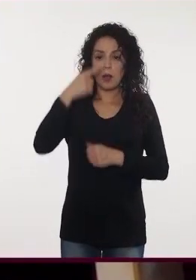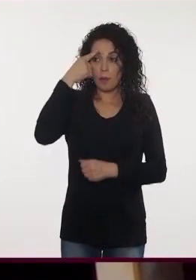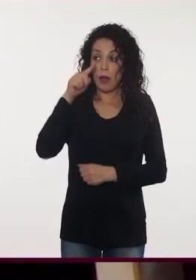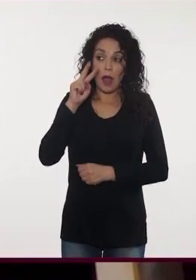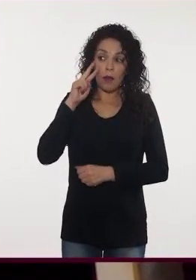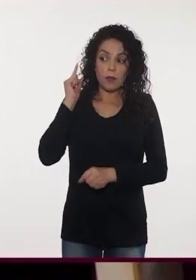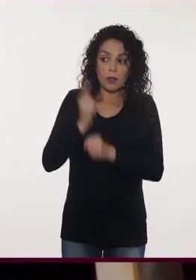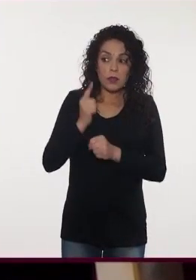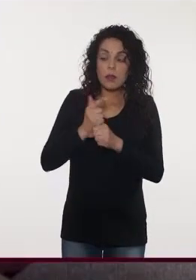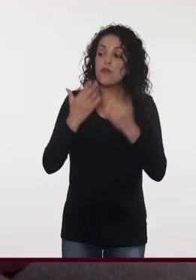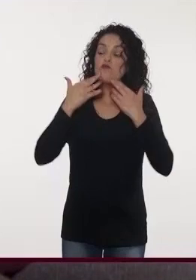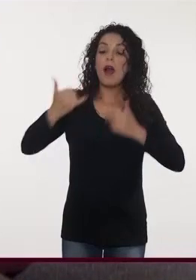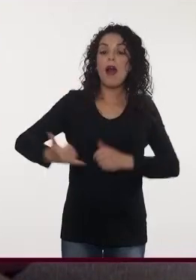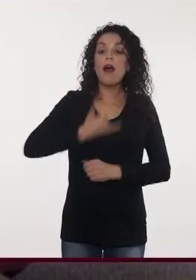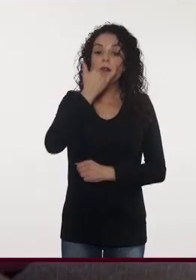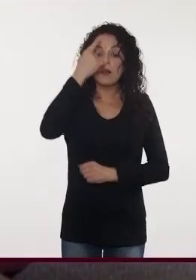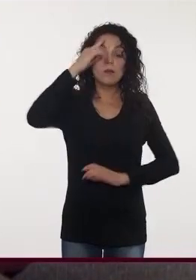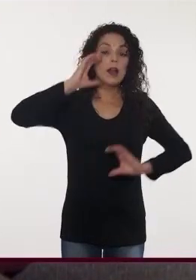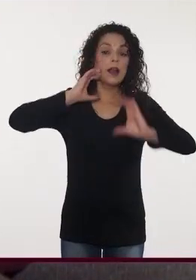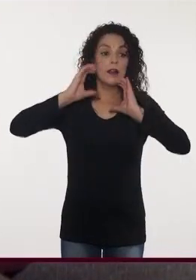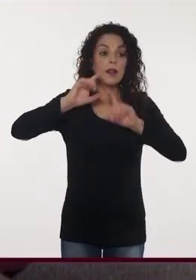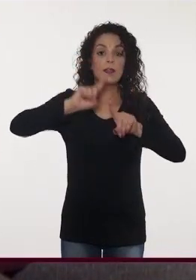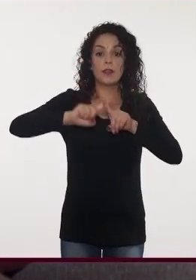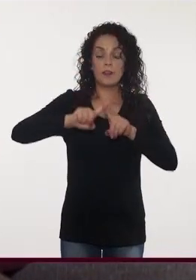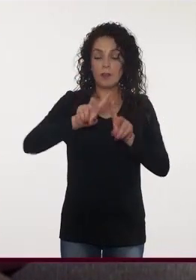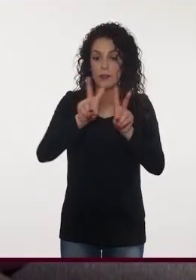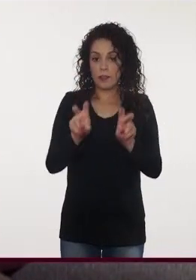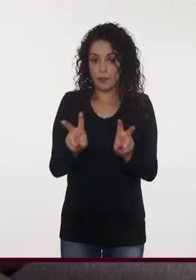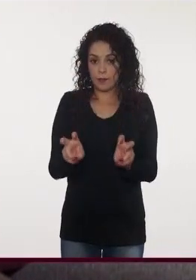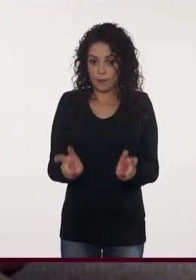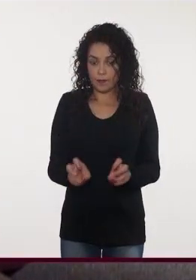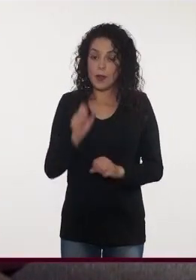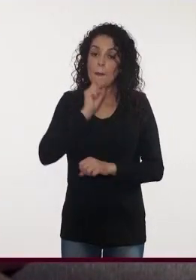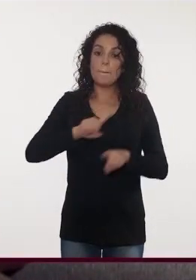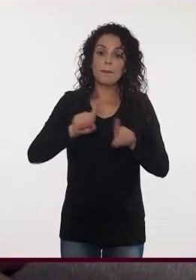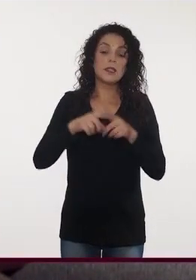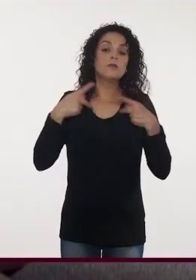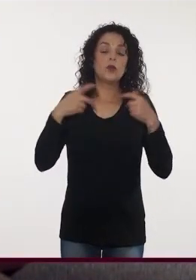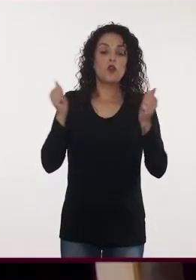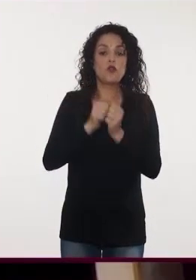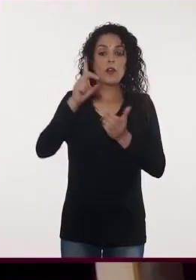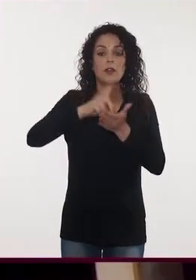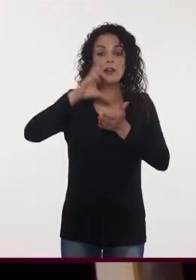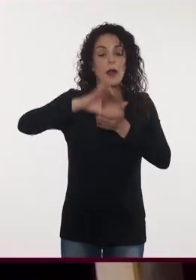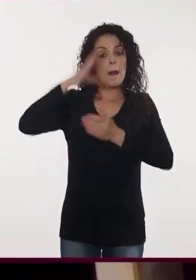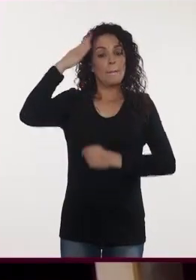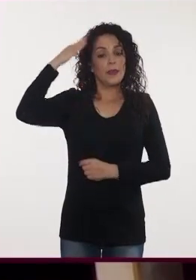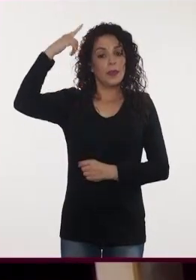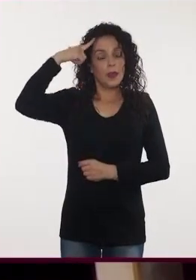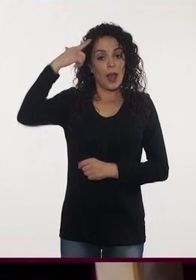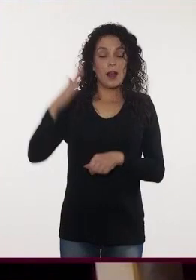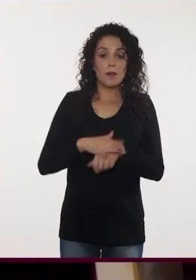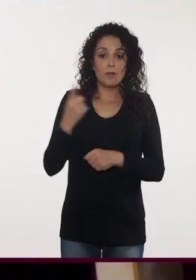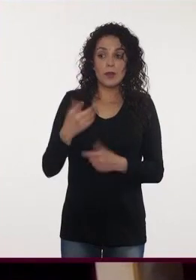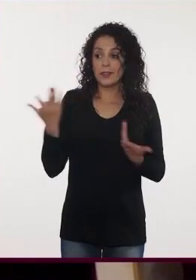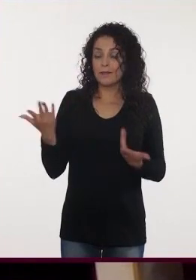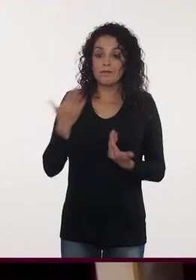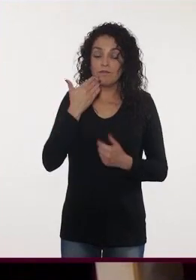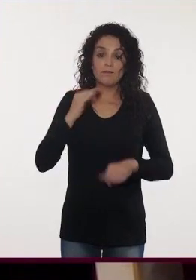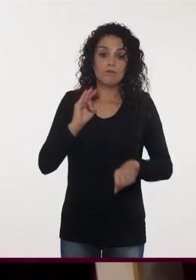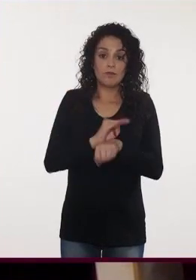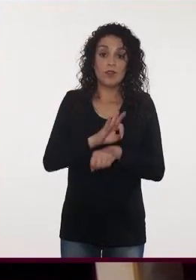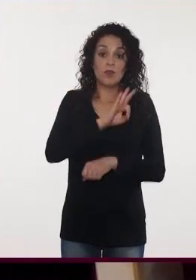comunicación de estos elementos. De igual manera debe hacerse con las personas con discapacidad mental, pues son vulnerables de